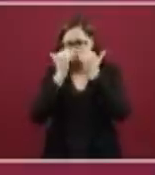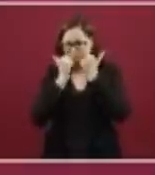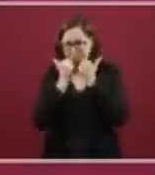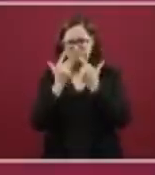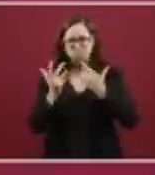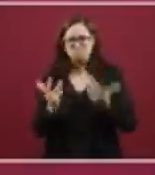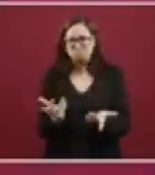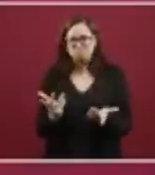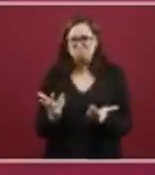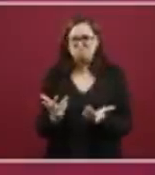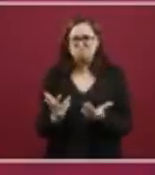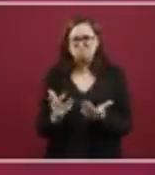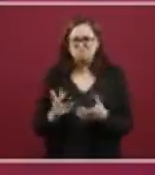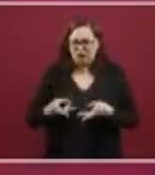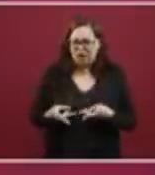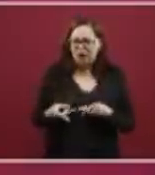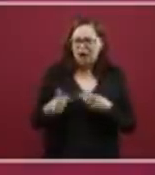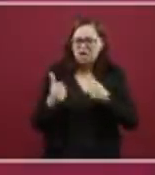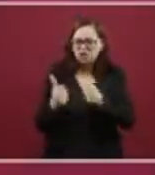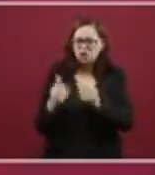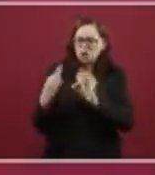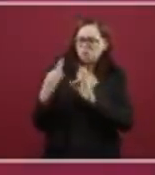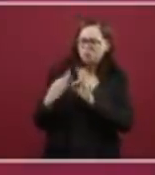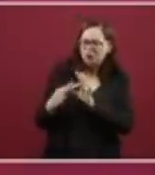a lo programado.